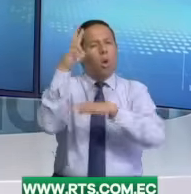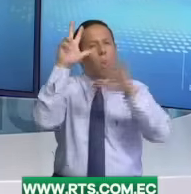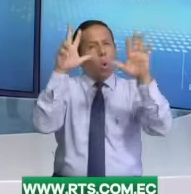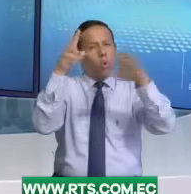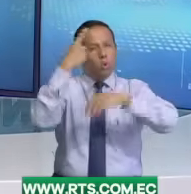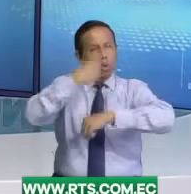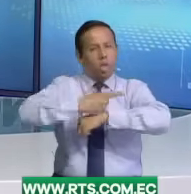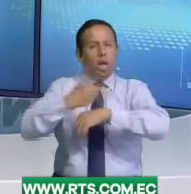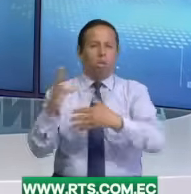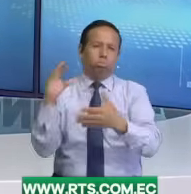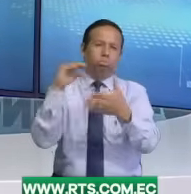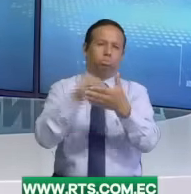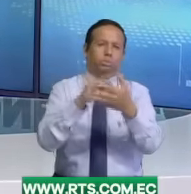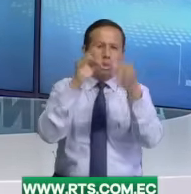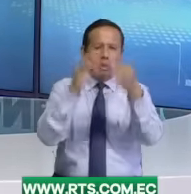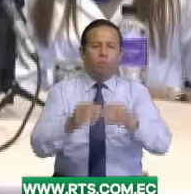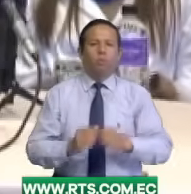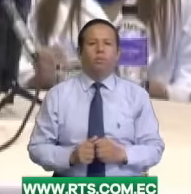8 días.